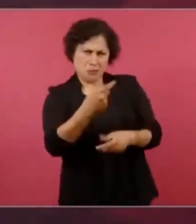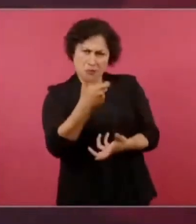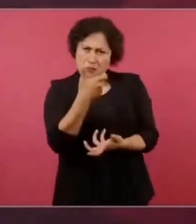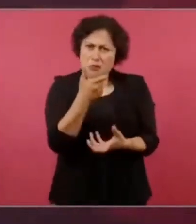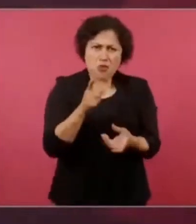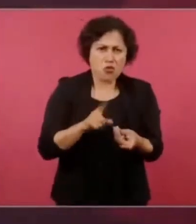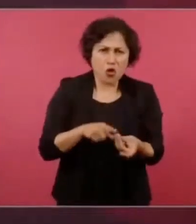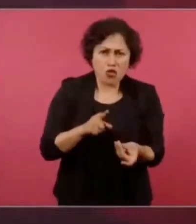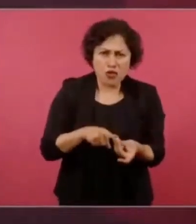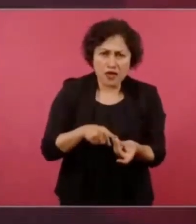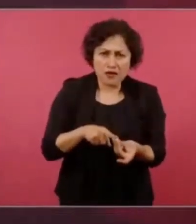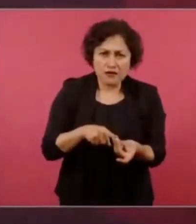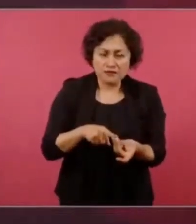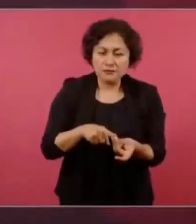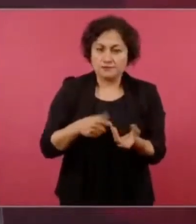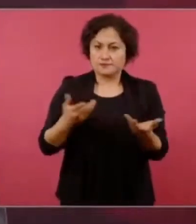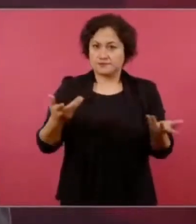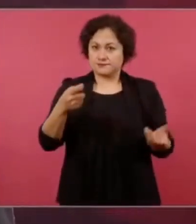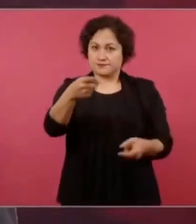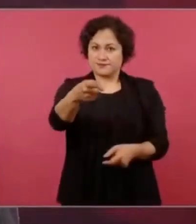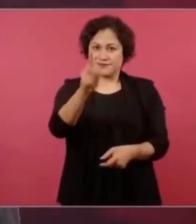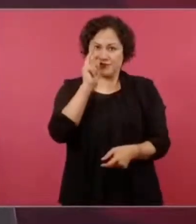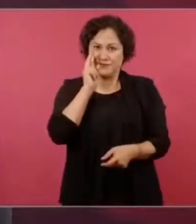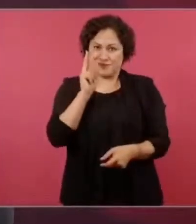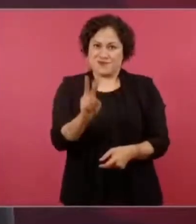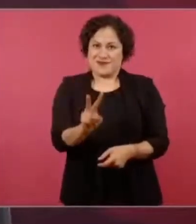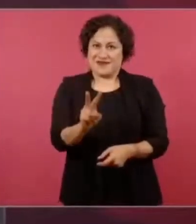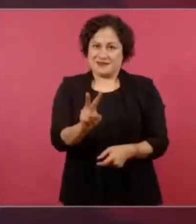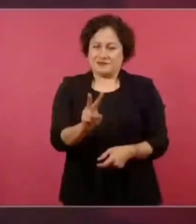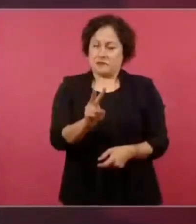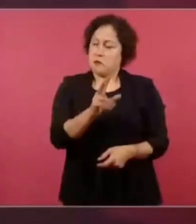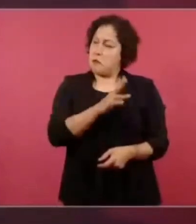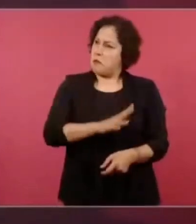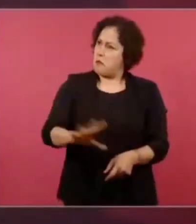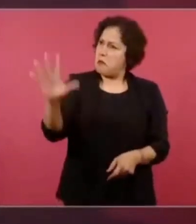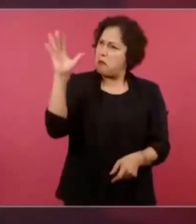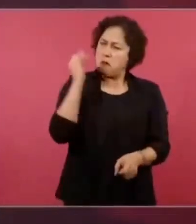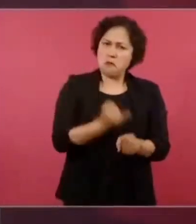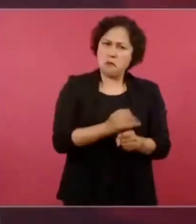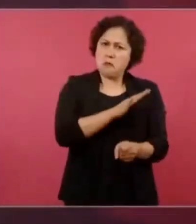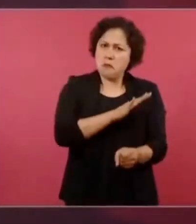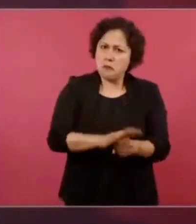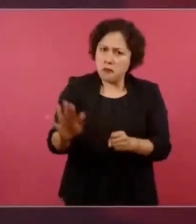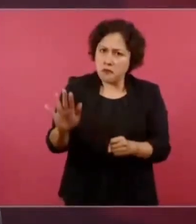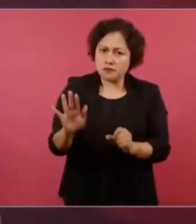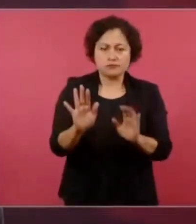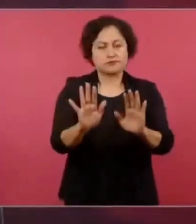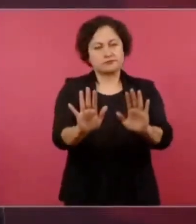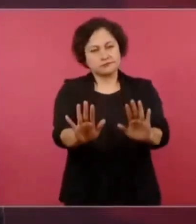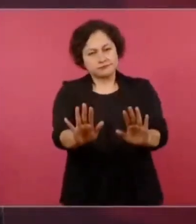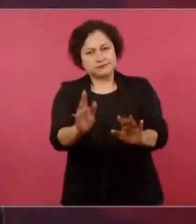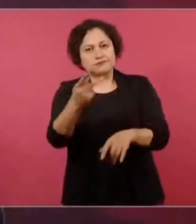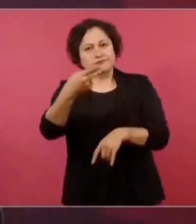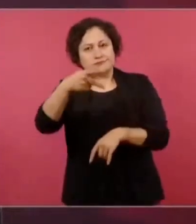Es a lo mejor increíble, pero la principal fuente de